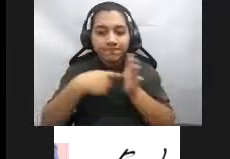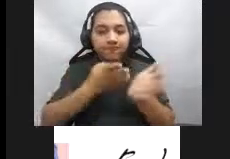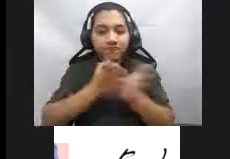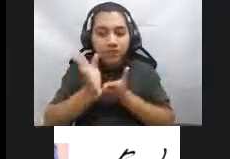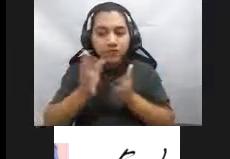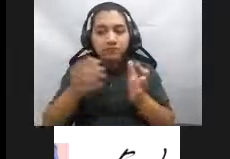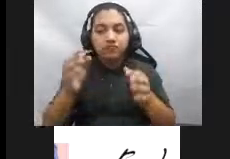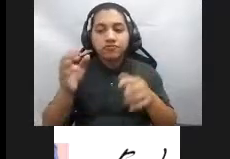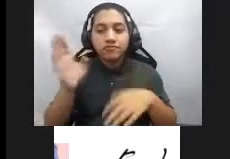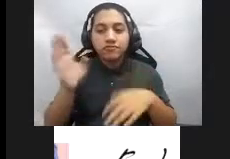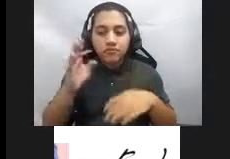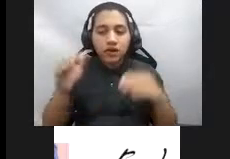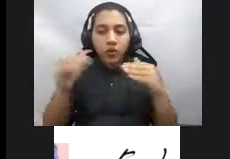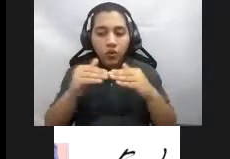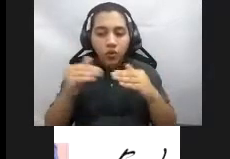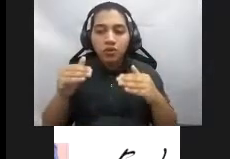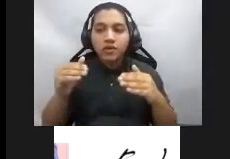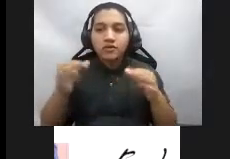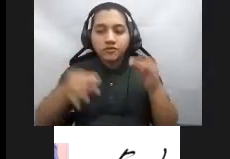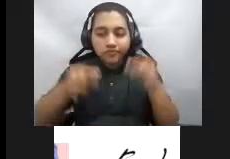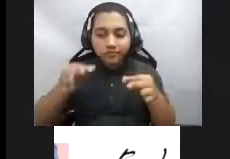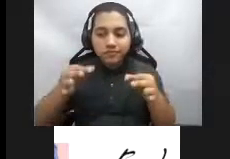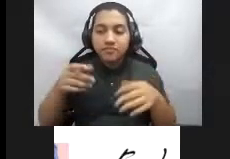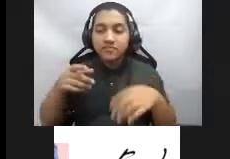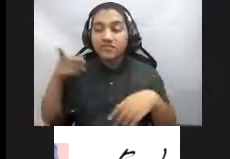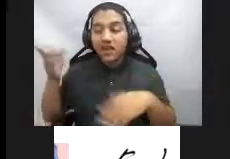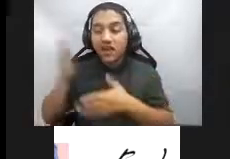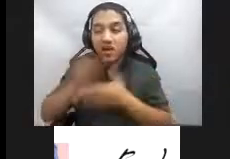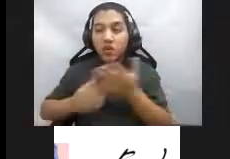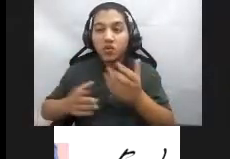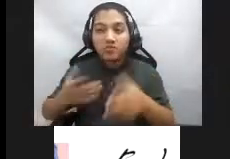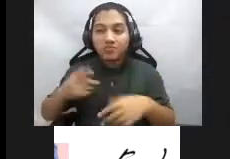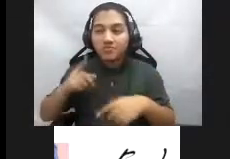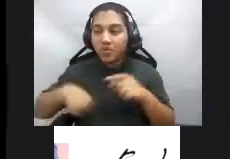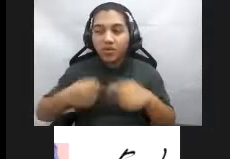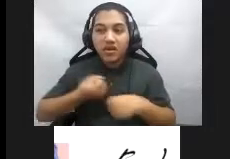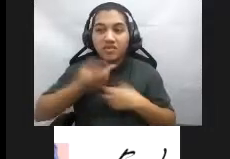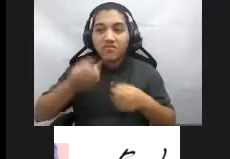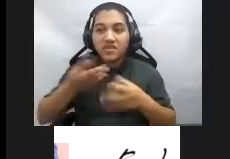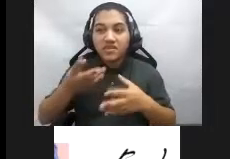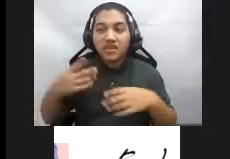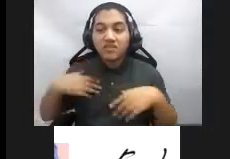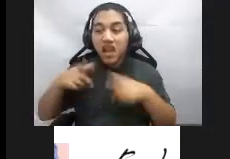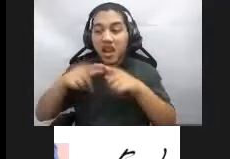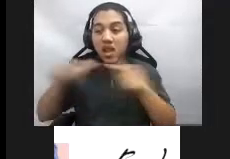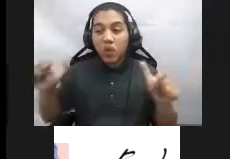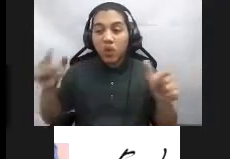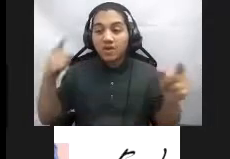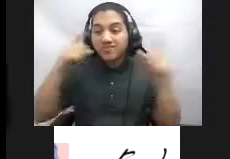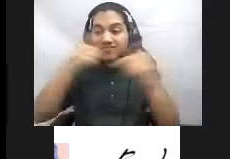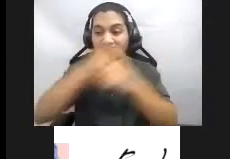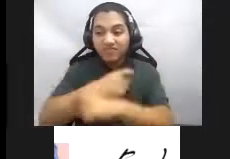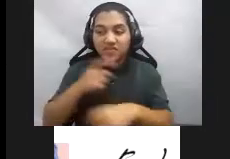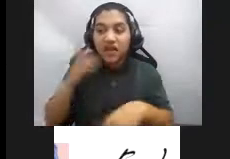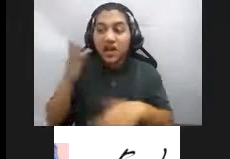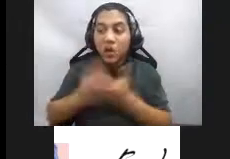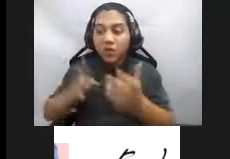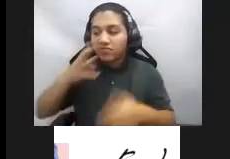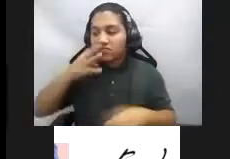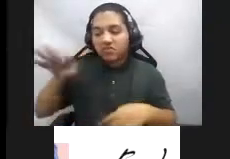el idioma era bien complejo, muchos no se podían expresar correctamente, muchos eran ignorados, muchos iban a